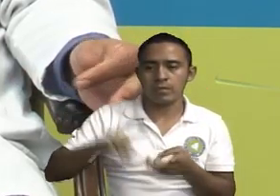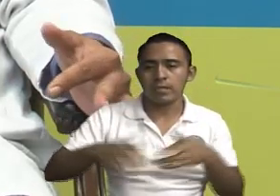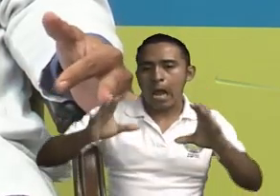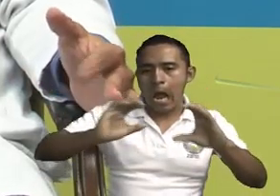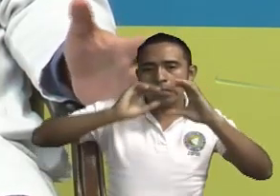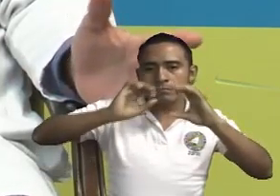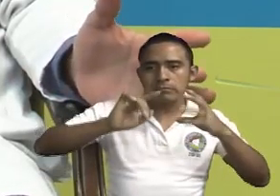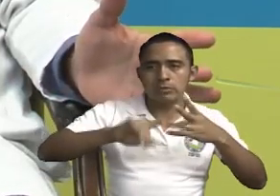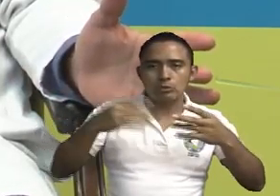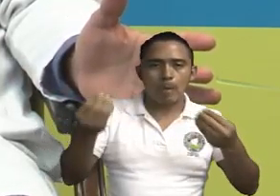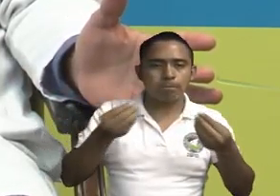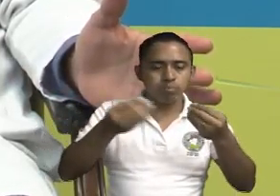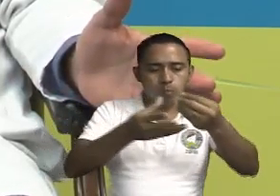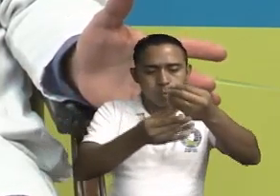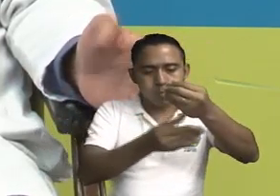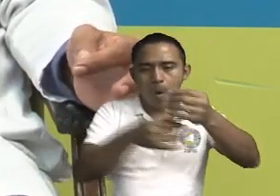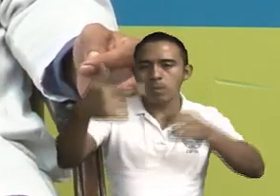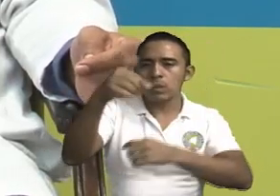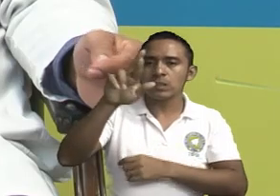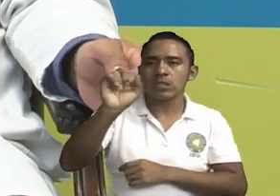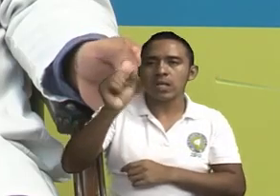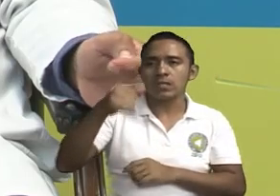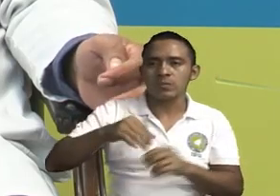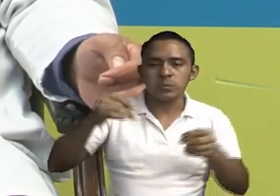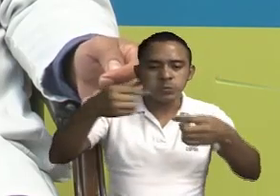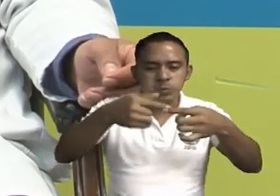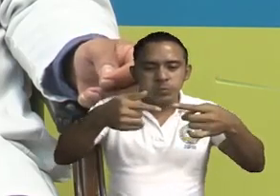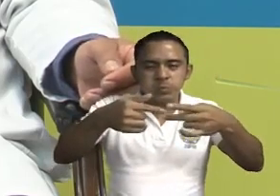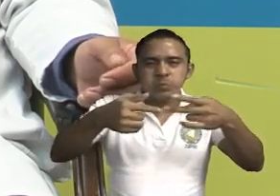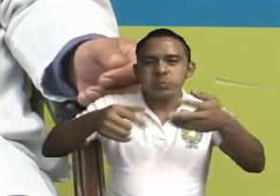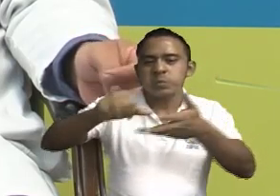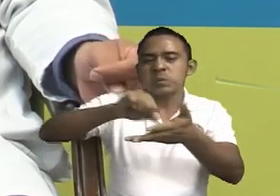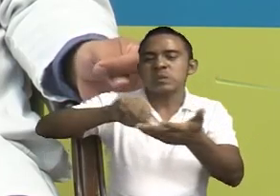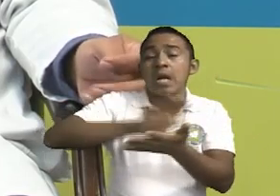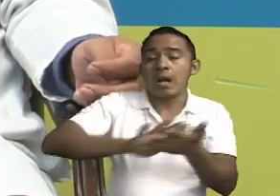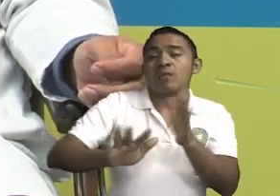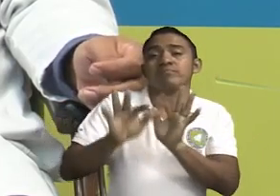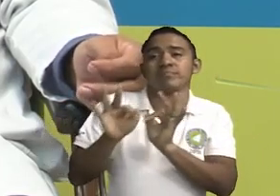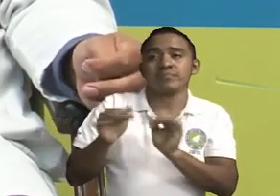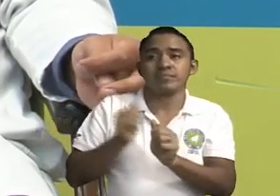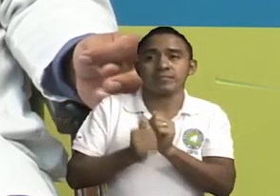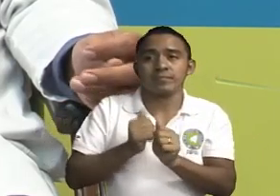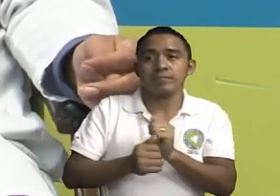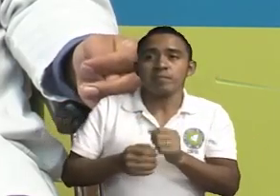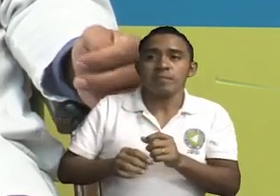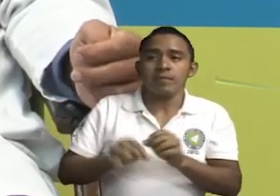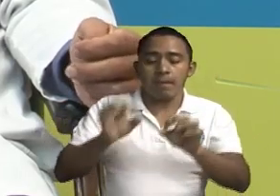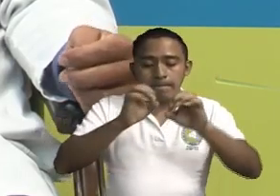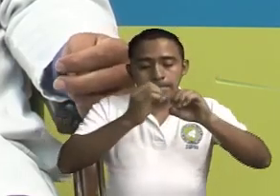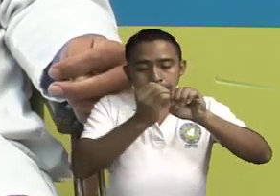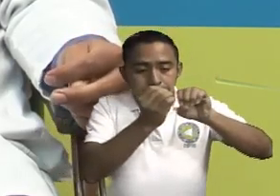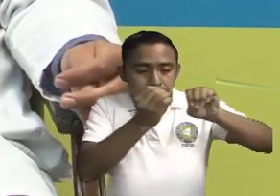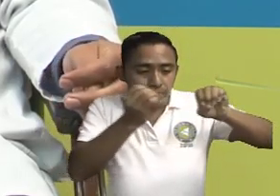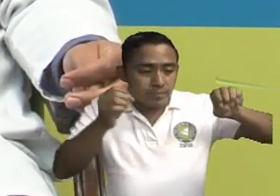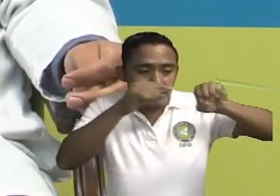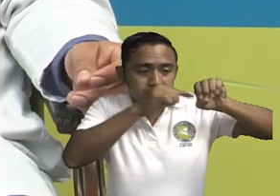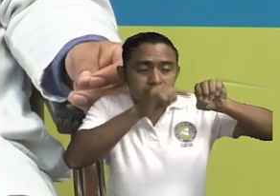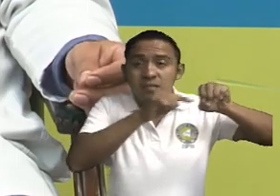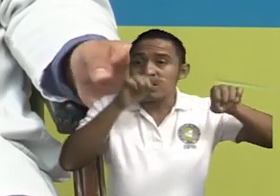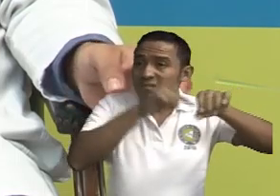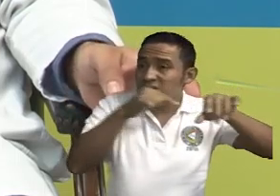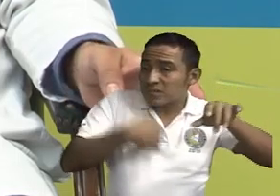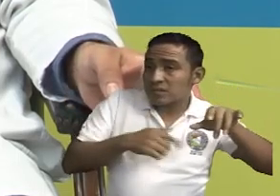Y todo está lleno de grasa. Todo está lleno de grasa. Y esto afecta lo que es las paredes de los vasos sanguíneos, afecta la microvascularización.